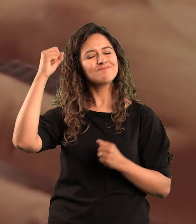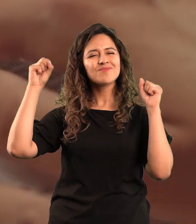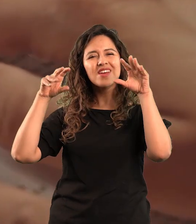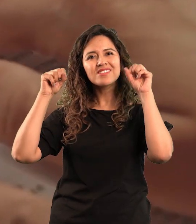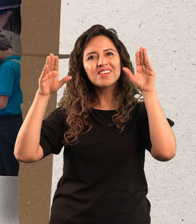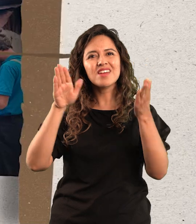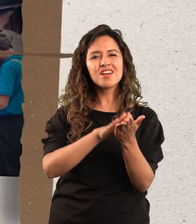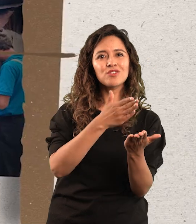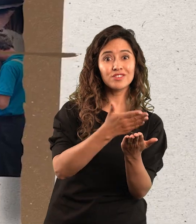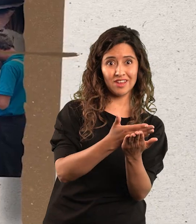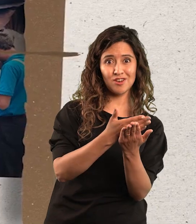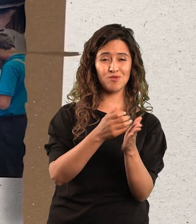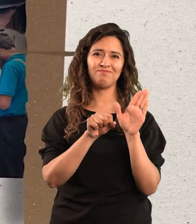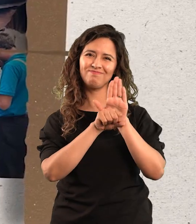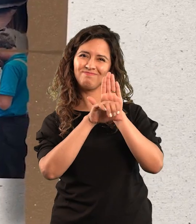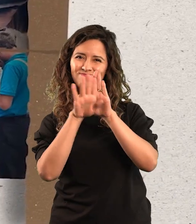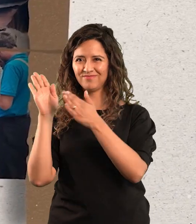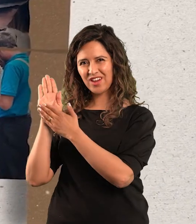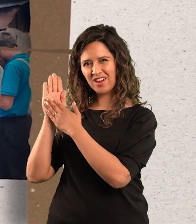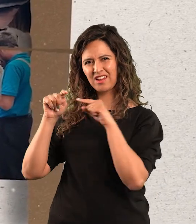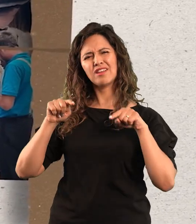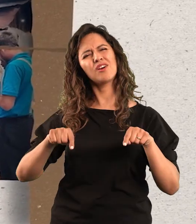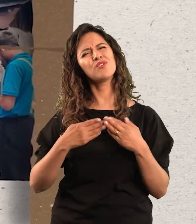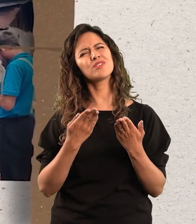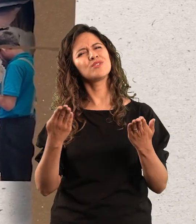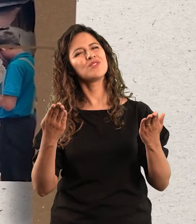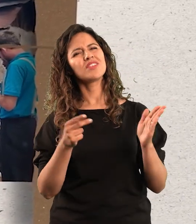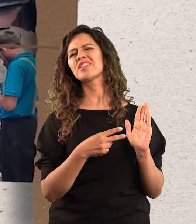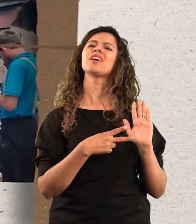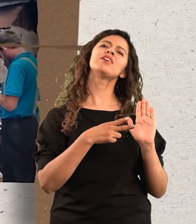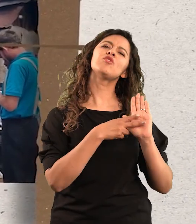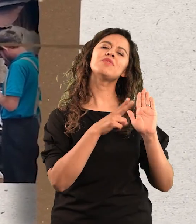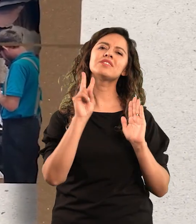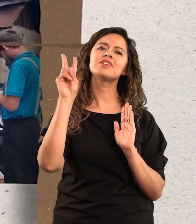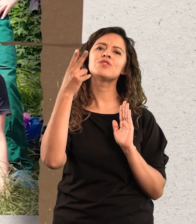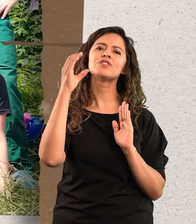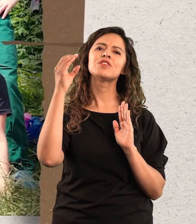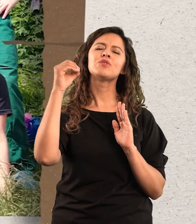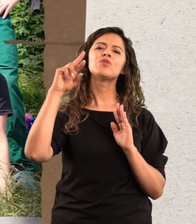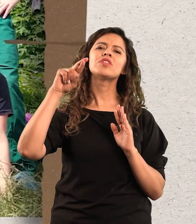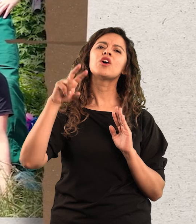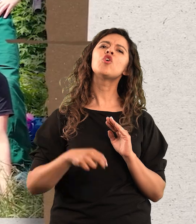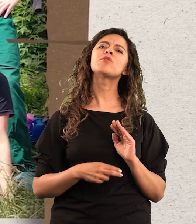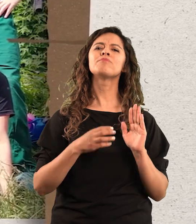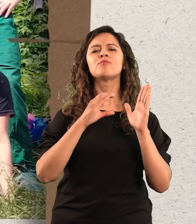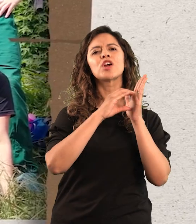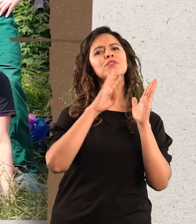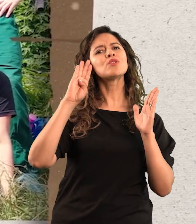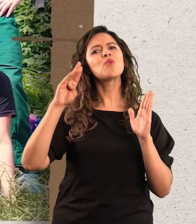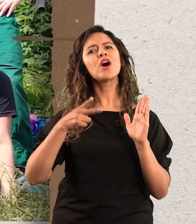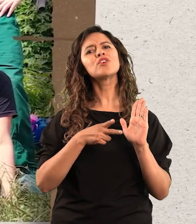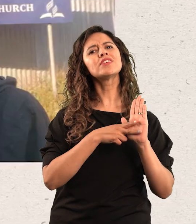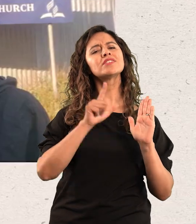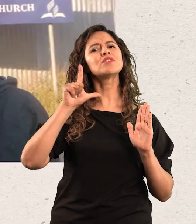el Evangelio. Quiero compartir con ustedes un versículo que se encuentra en 2 Corintios capítulo 4, versículo 7 y en adelante,